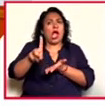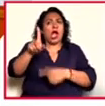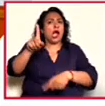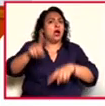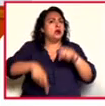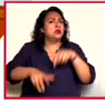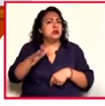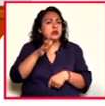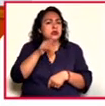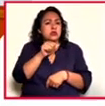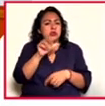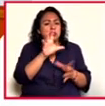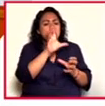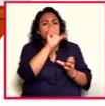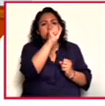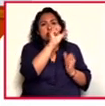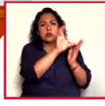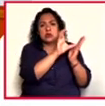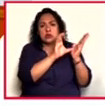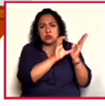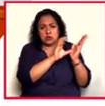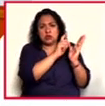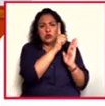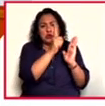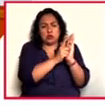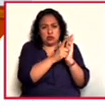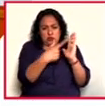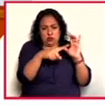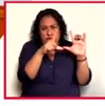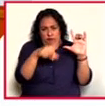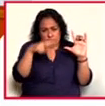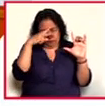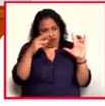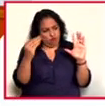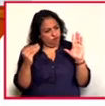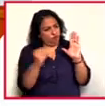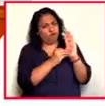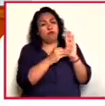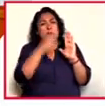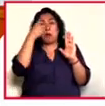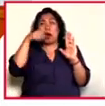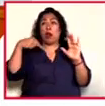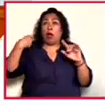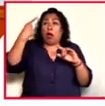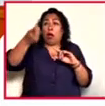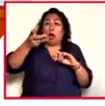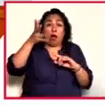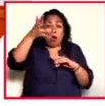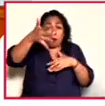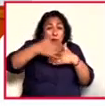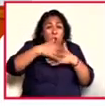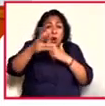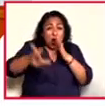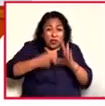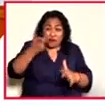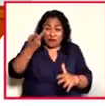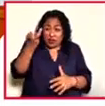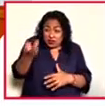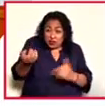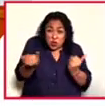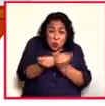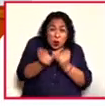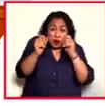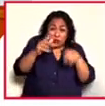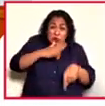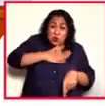la Constitución y leyes de nuestro país, para que nunca más se vuelva a repetir las injusticias, la exclusión